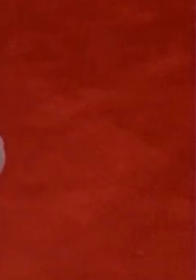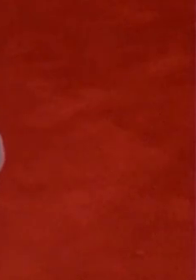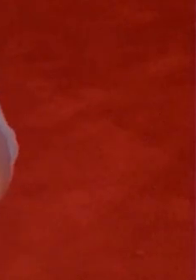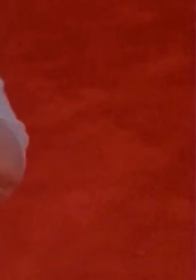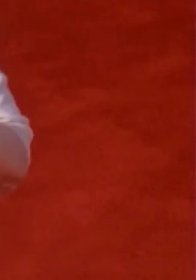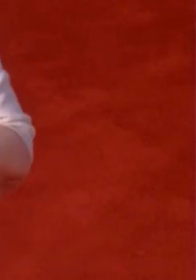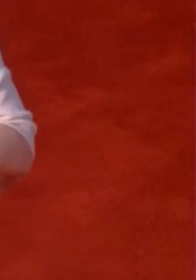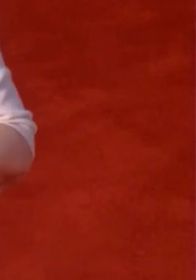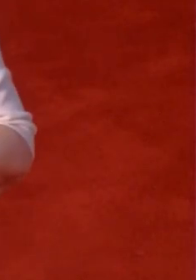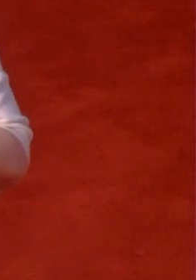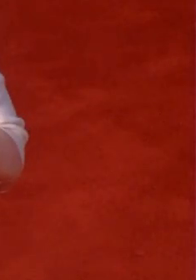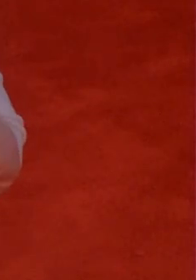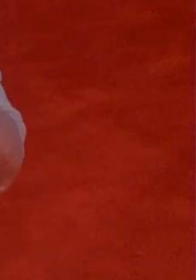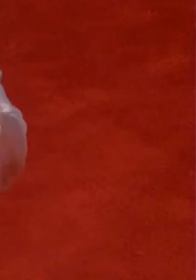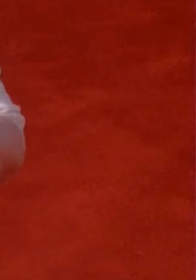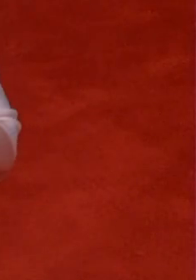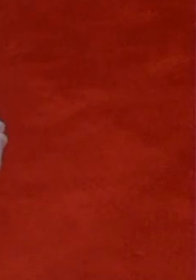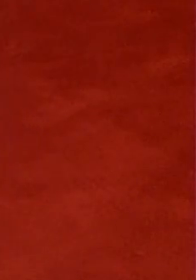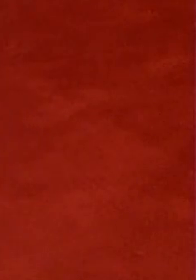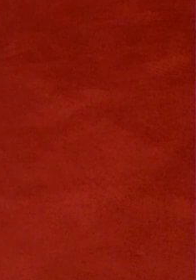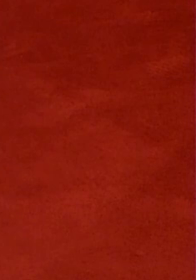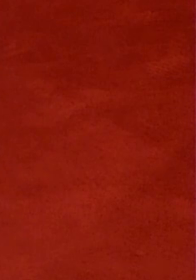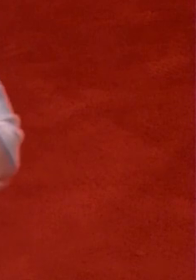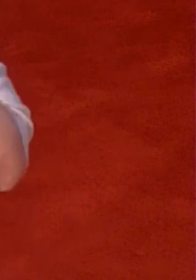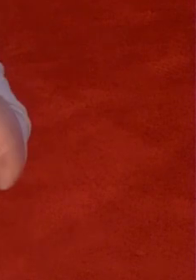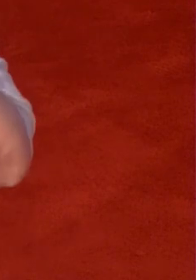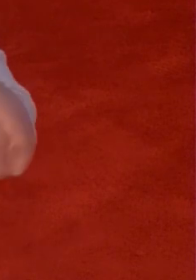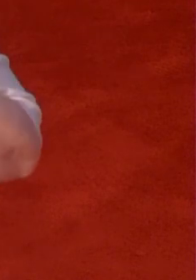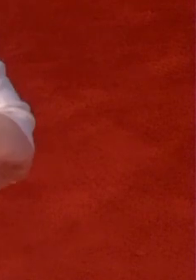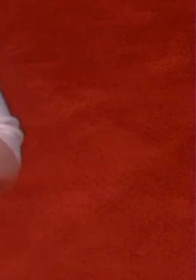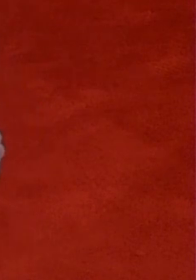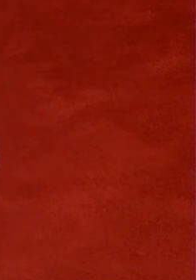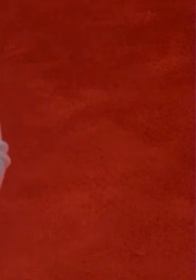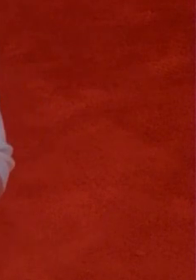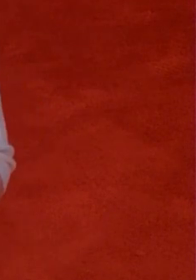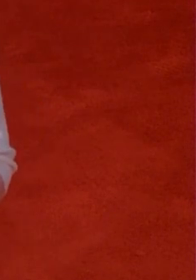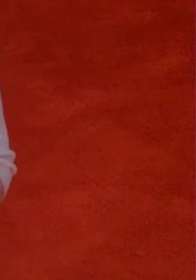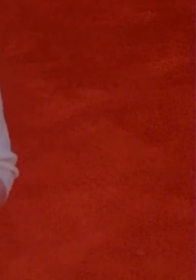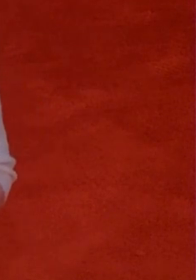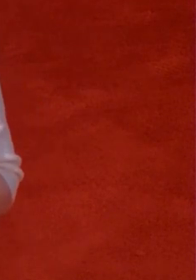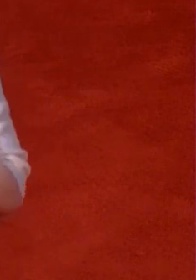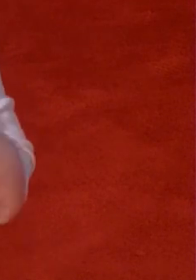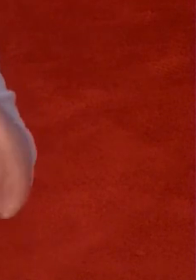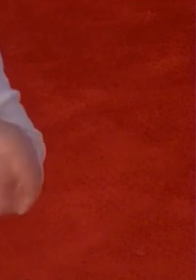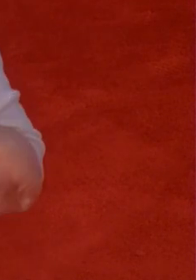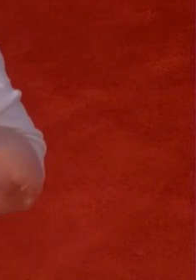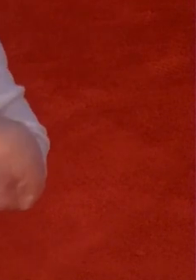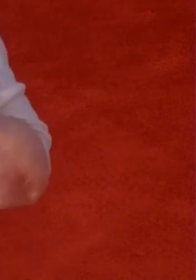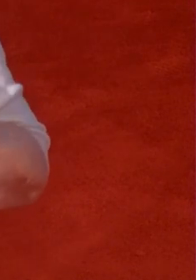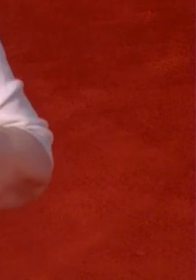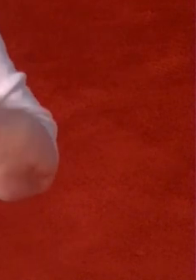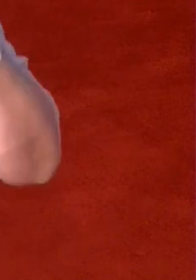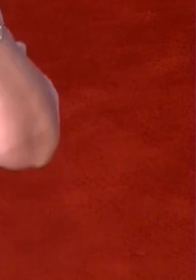recordar las tres conferencias la primera a cargo de Manuela carmena Manuela nos agitó un poco después Marta Carmona con aquel